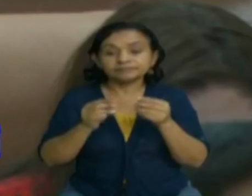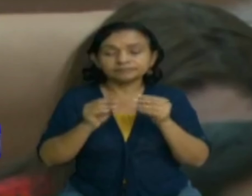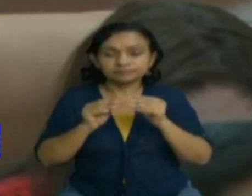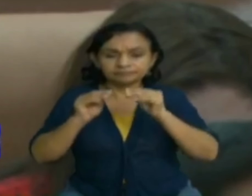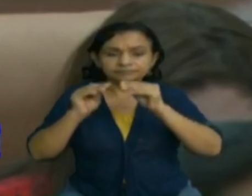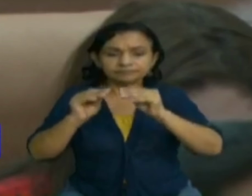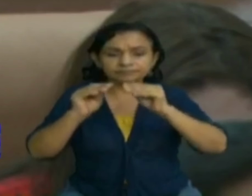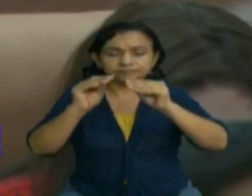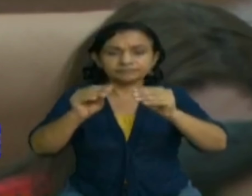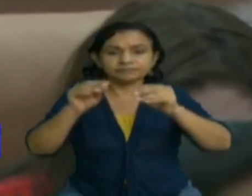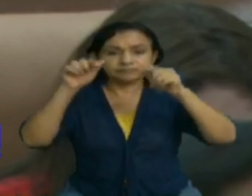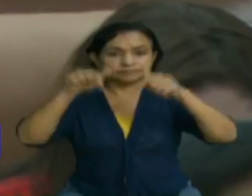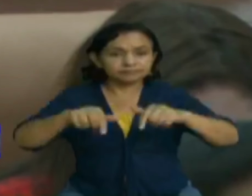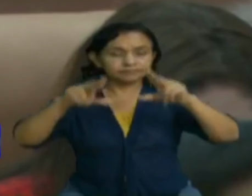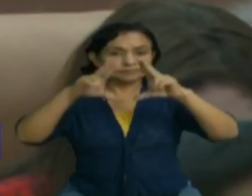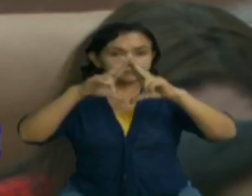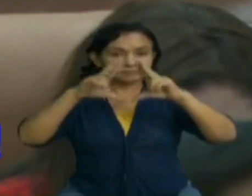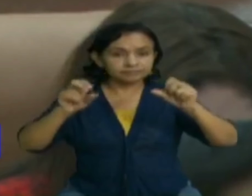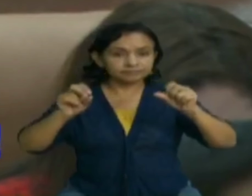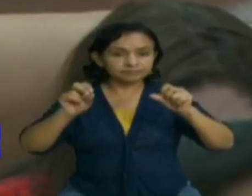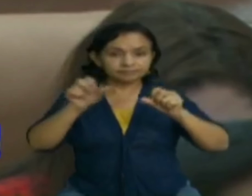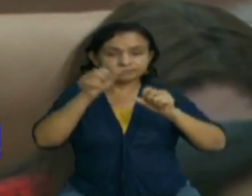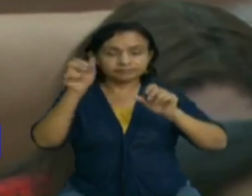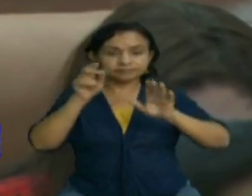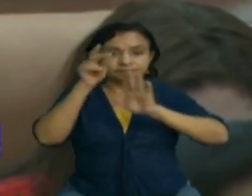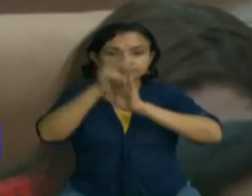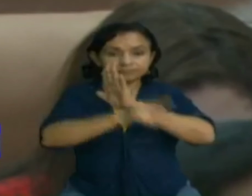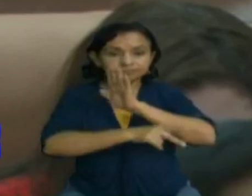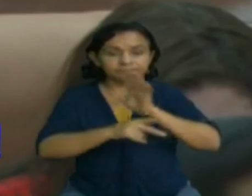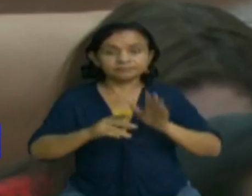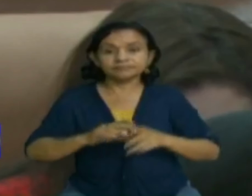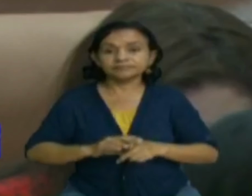En nuestro caso, eso que en otros países